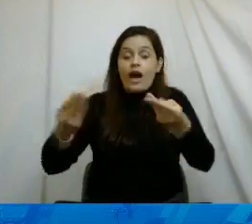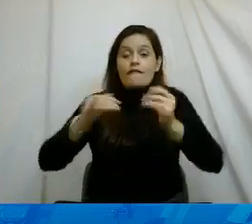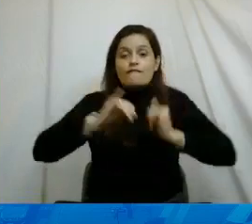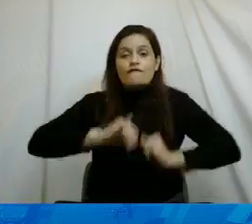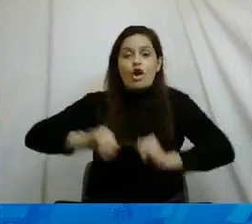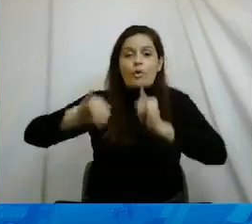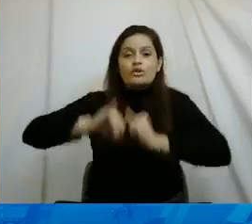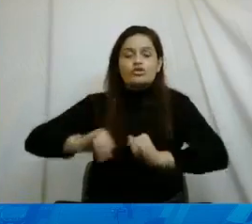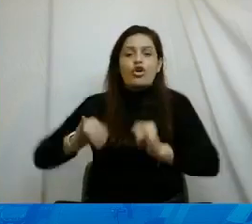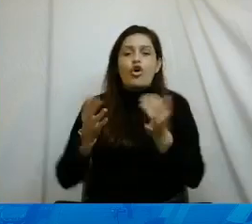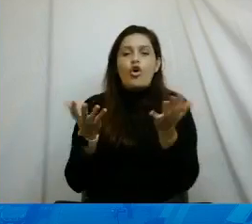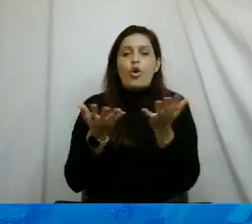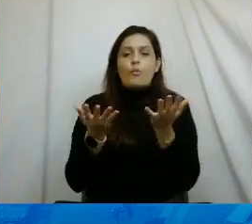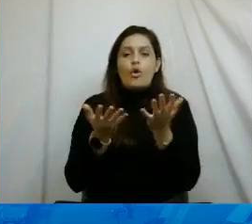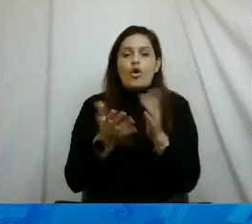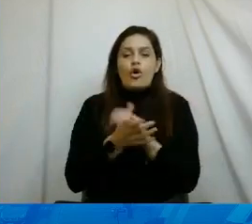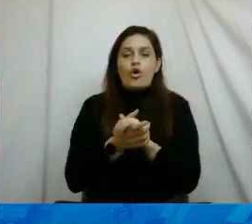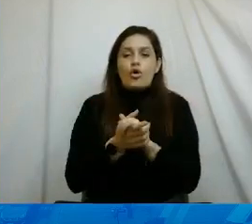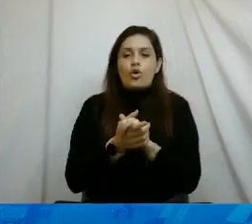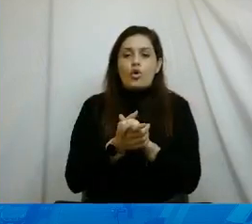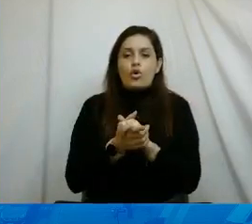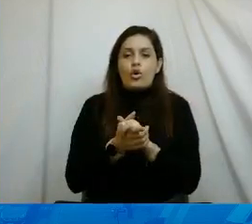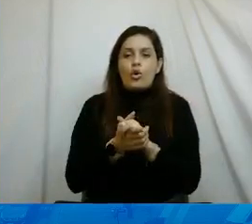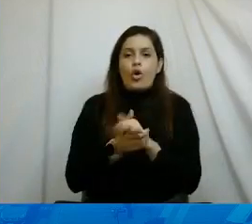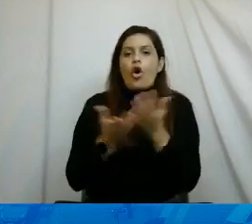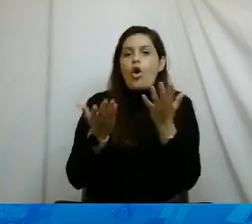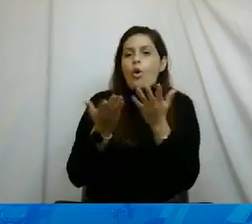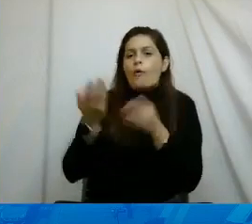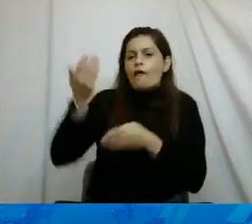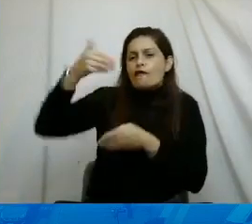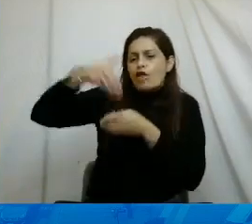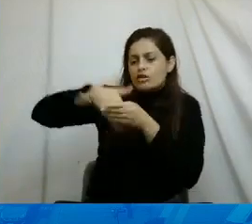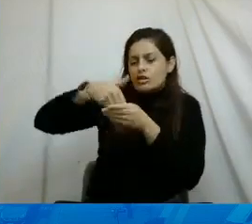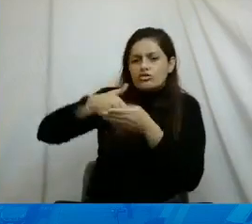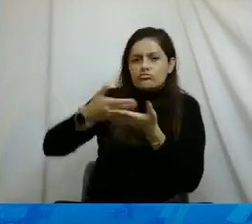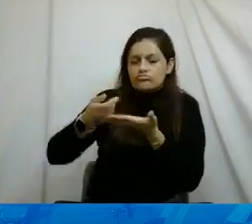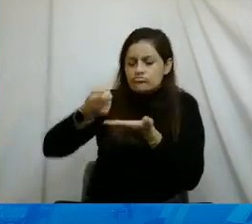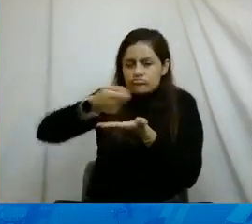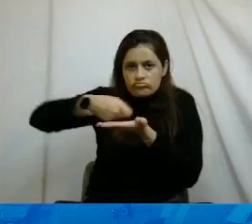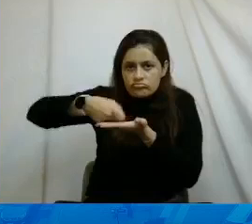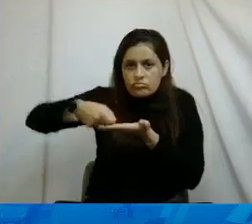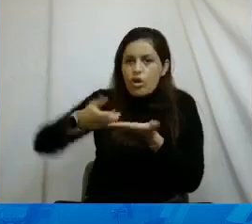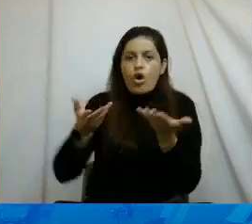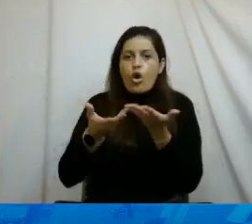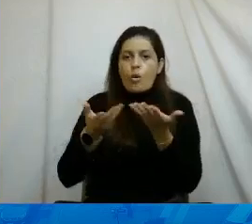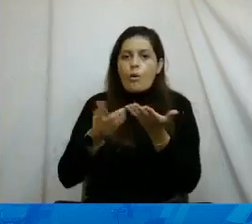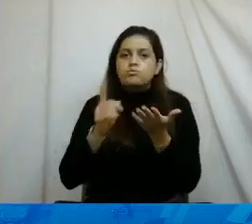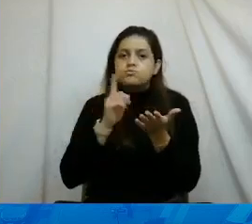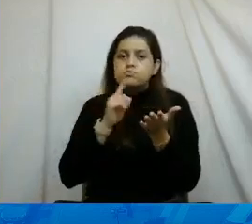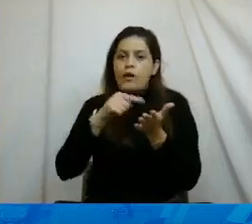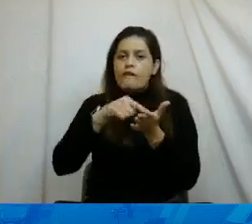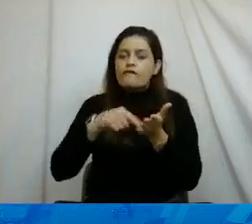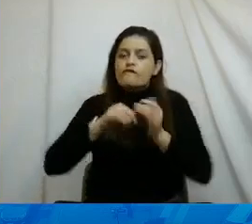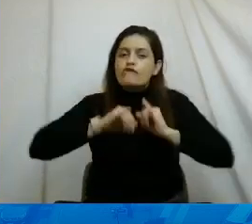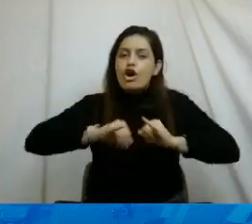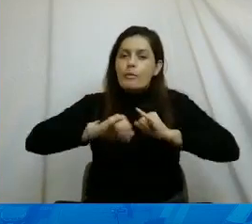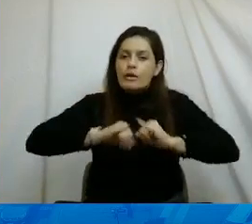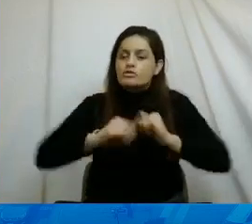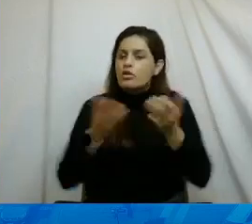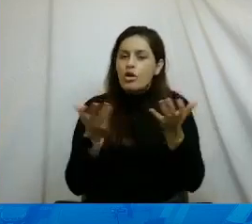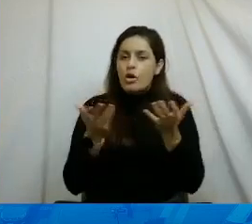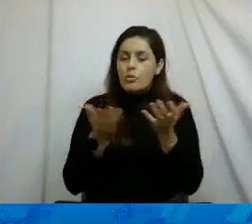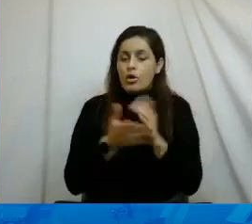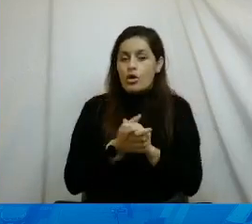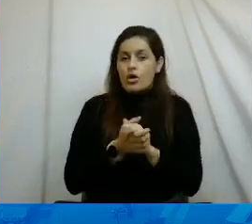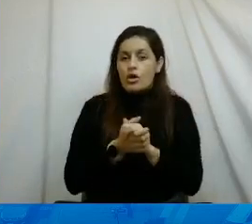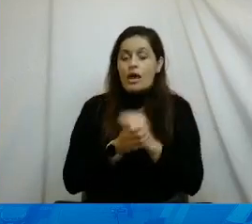respecto de lo que se tiene que votar, cómo se tiene que votar y los contenidos, obviamente, de